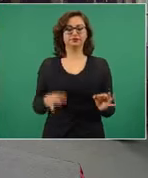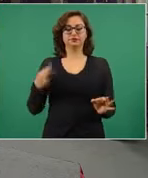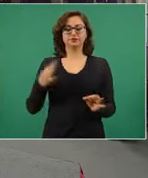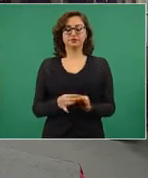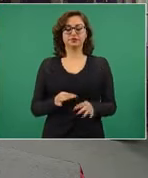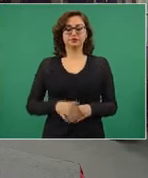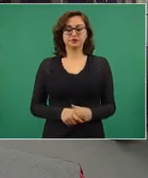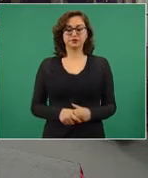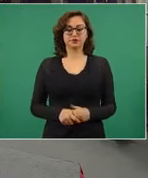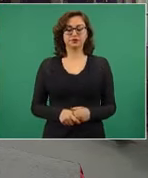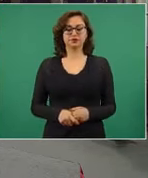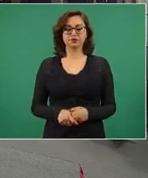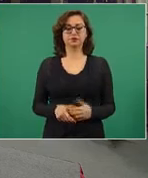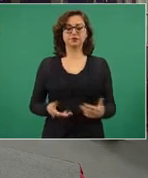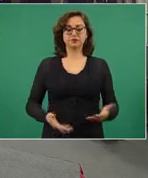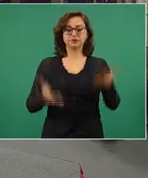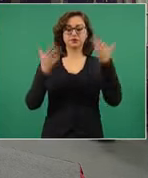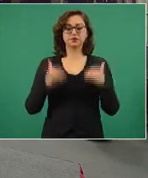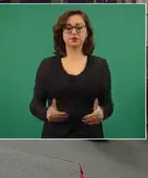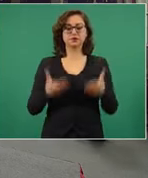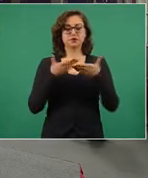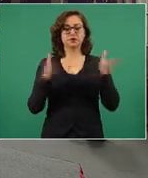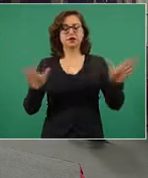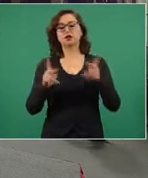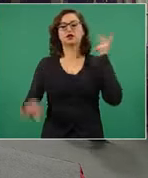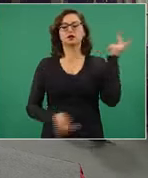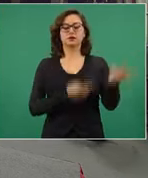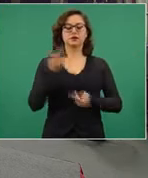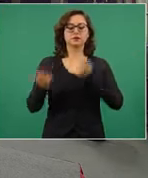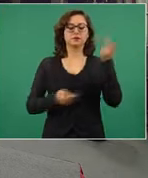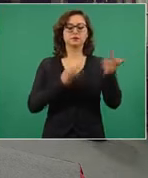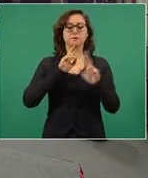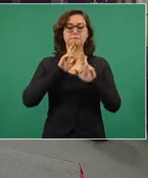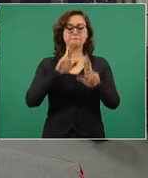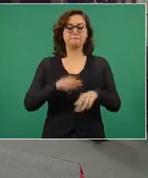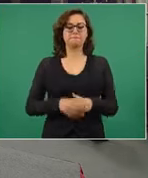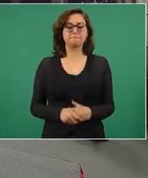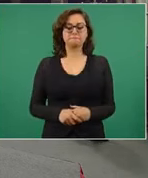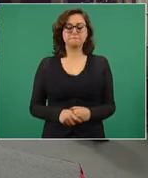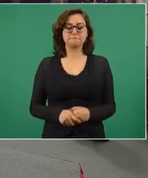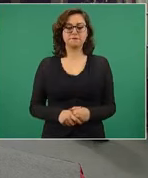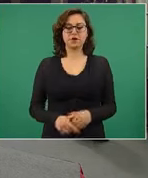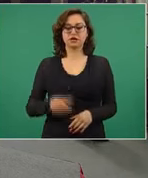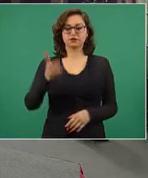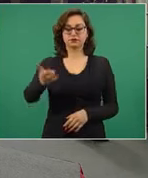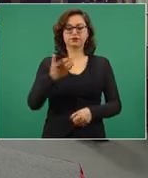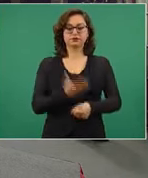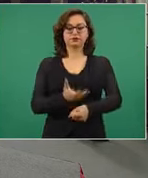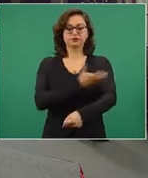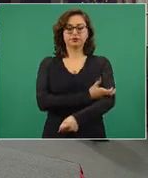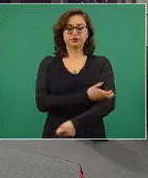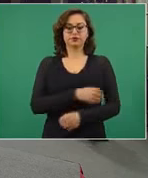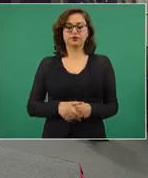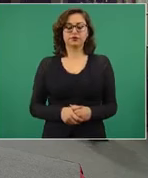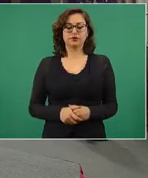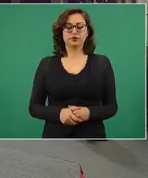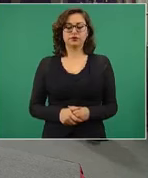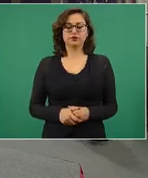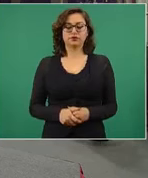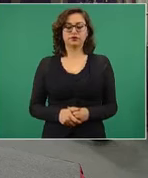Bueno, pues vamos a abrir para preguntas. Empezamos con los dos compañeros.